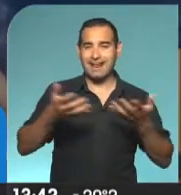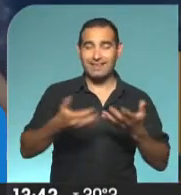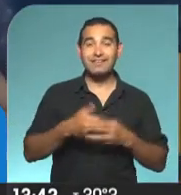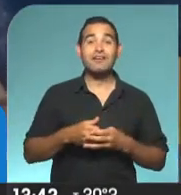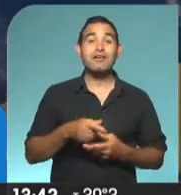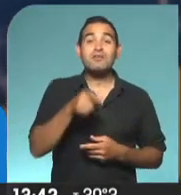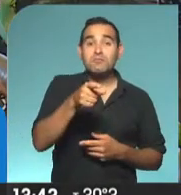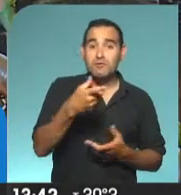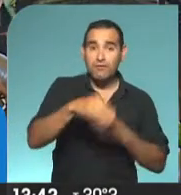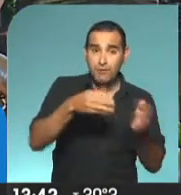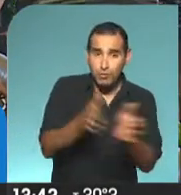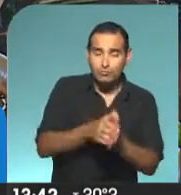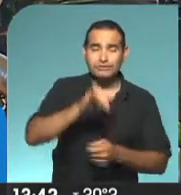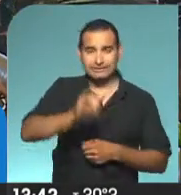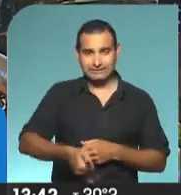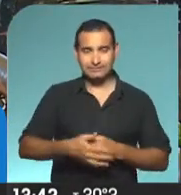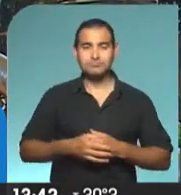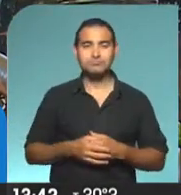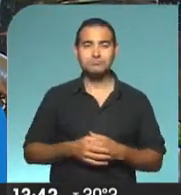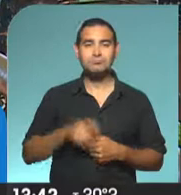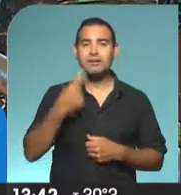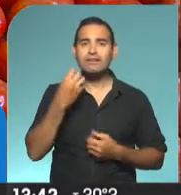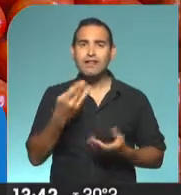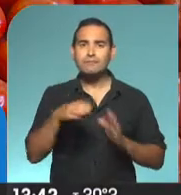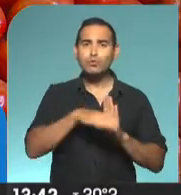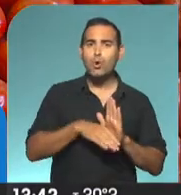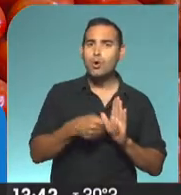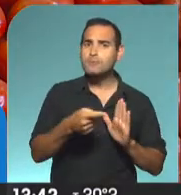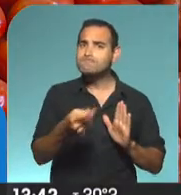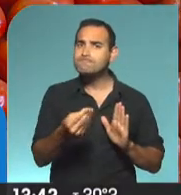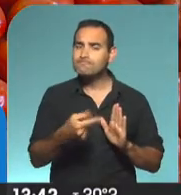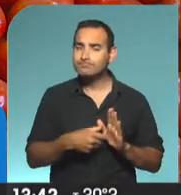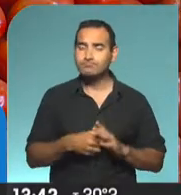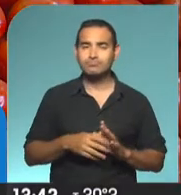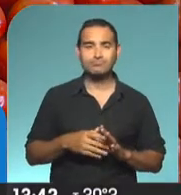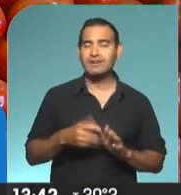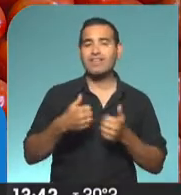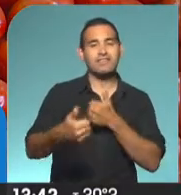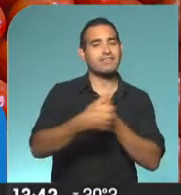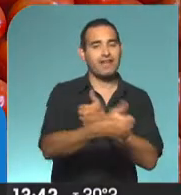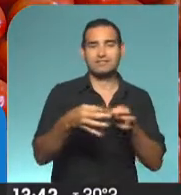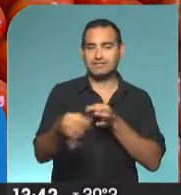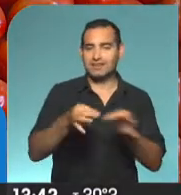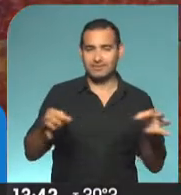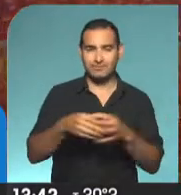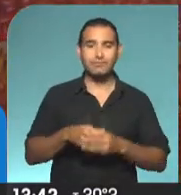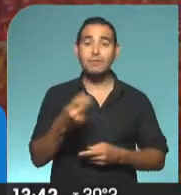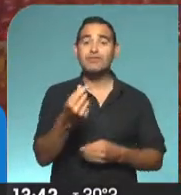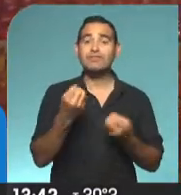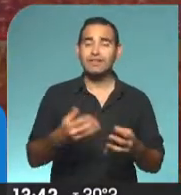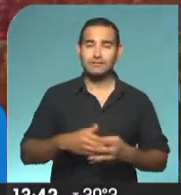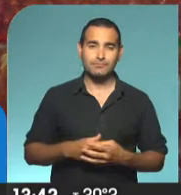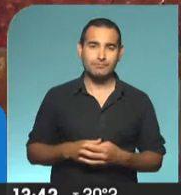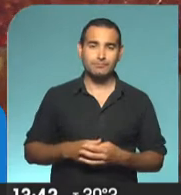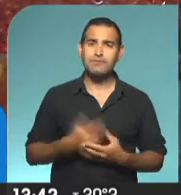juntar con su familia? Sí. ¿Cómo va a manejar el protocolo? Toda la distancia. ¿Cómo encontró los precios?